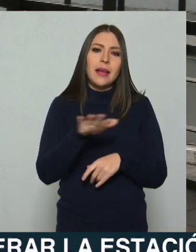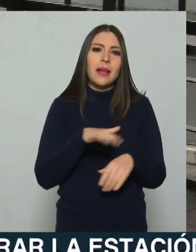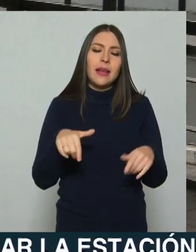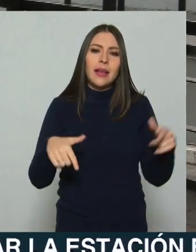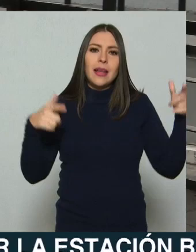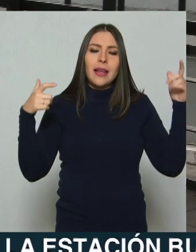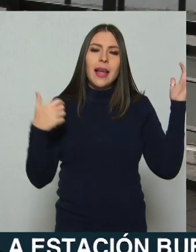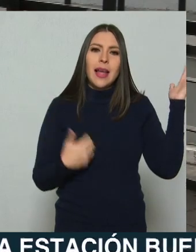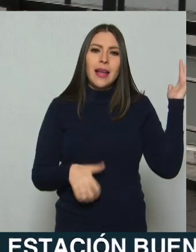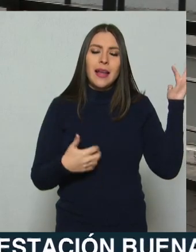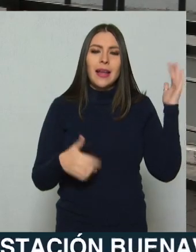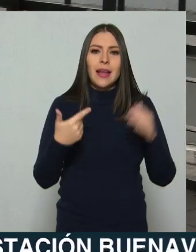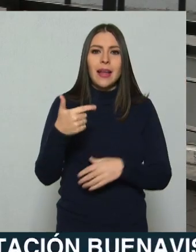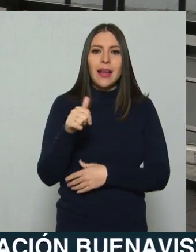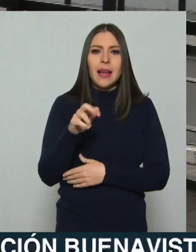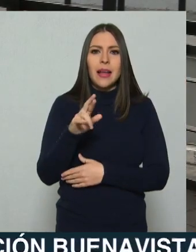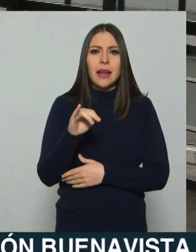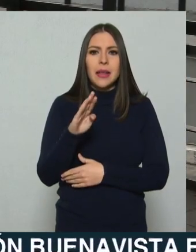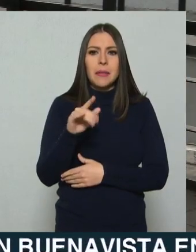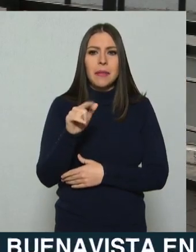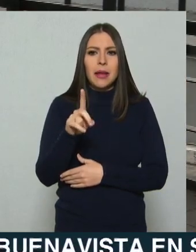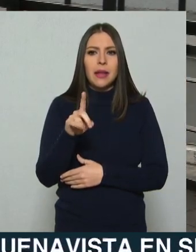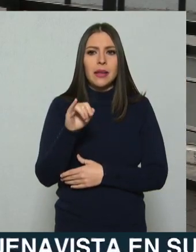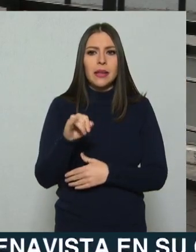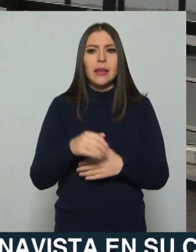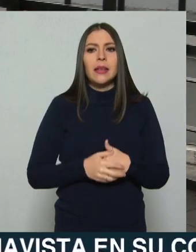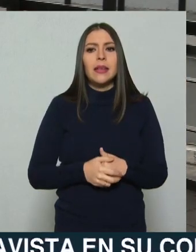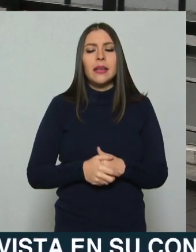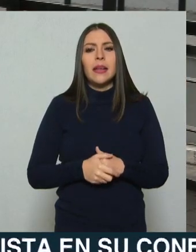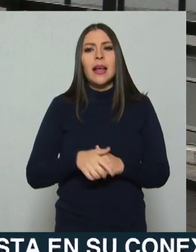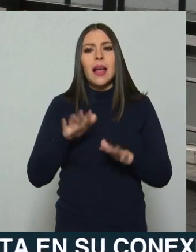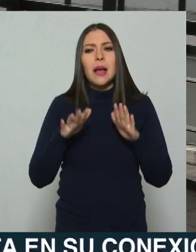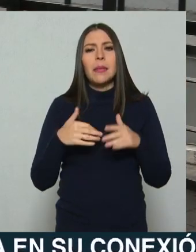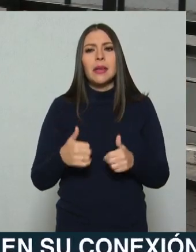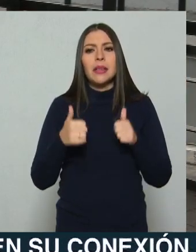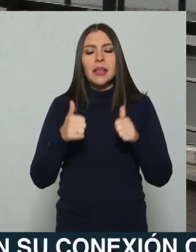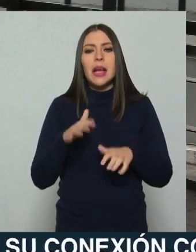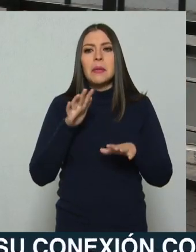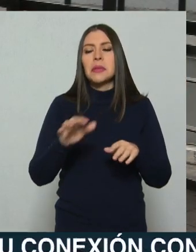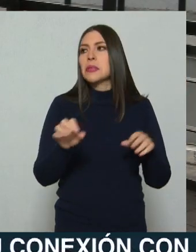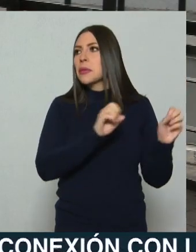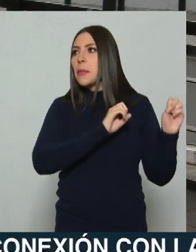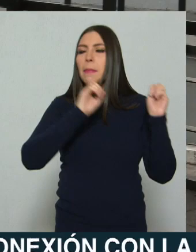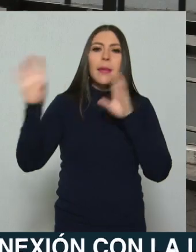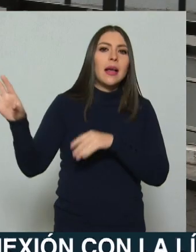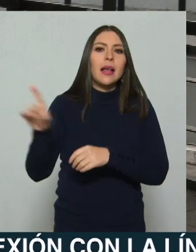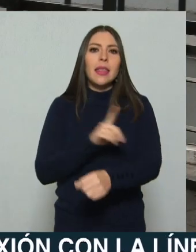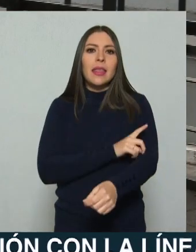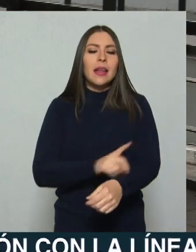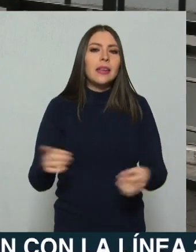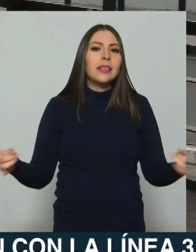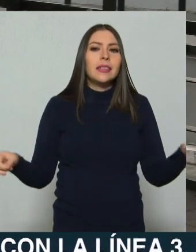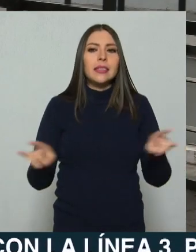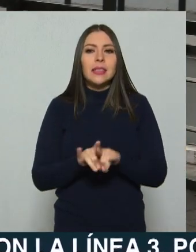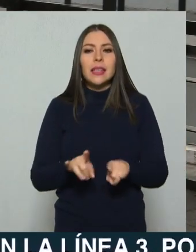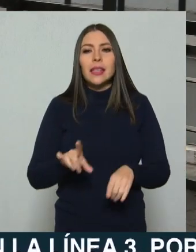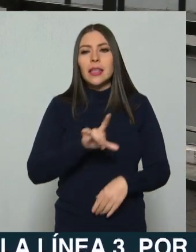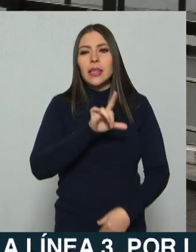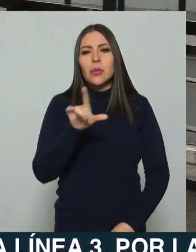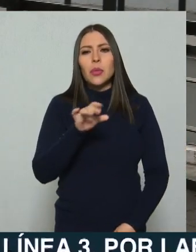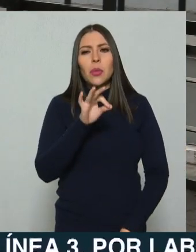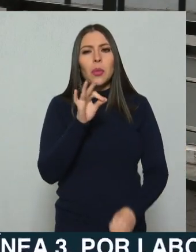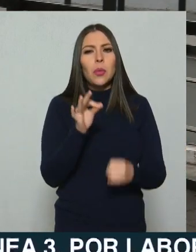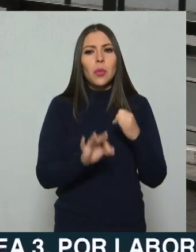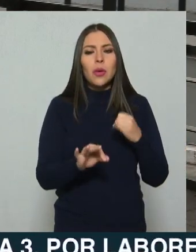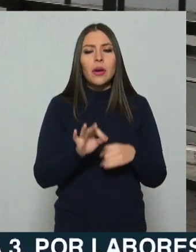pues me quedé varias veces, pues me llevaban a la delegación, me encerraban y ya al último conocí a todos